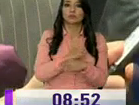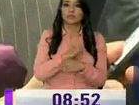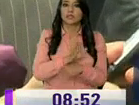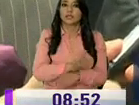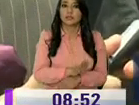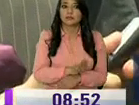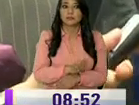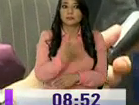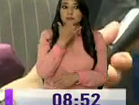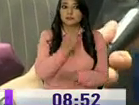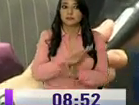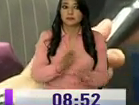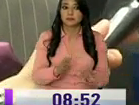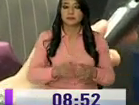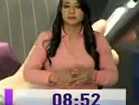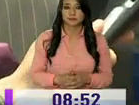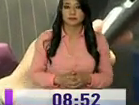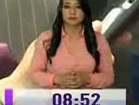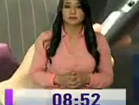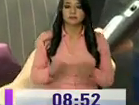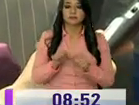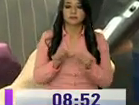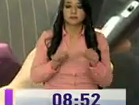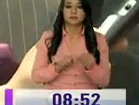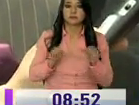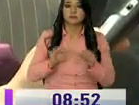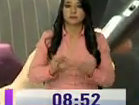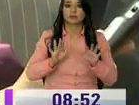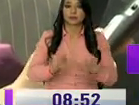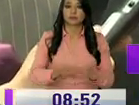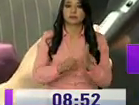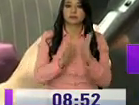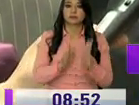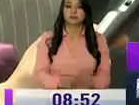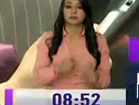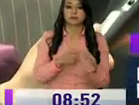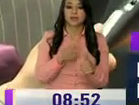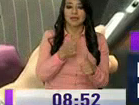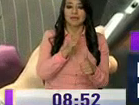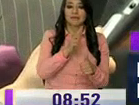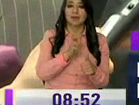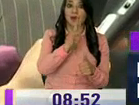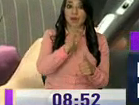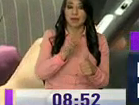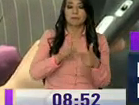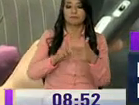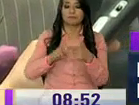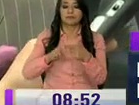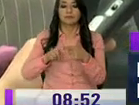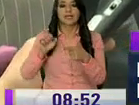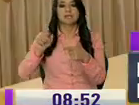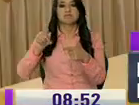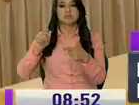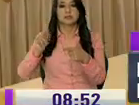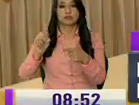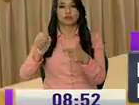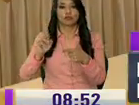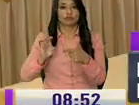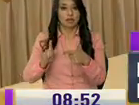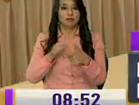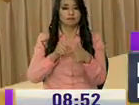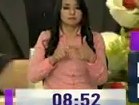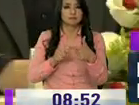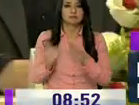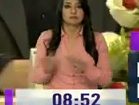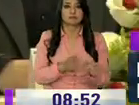manera inadecuada en las administraciones de las ministras Guevara y Verónica Espinosa. A propósito del